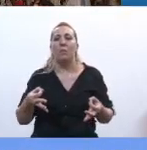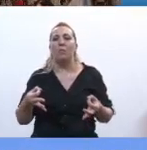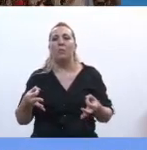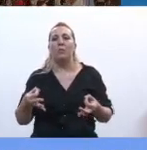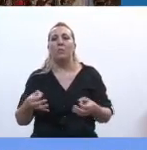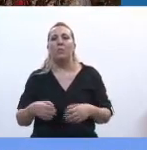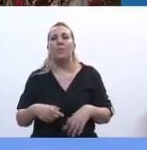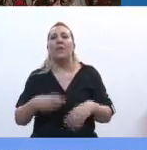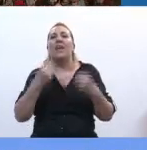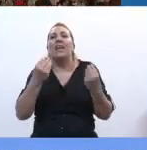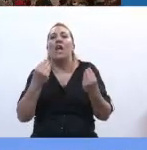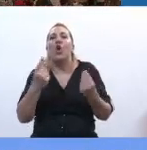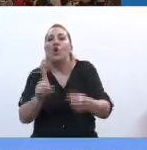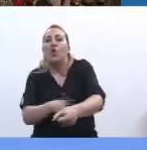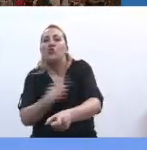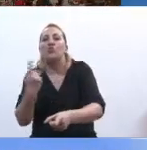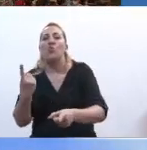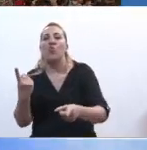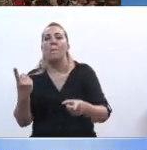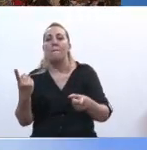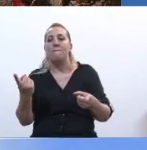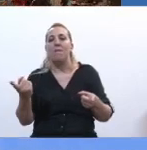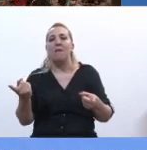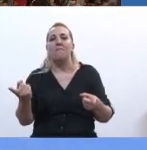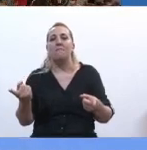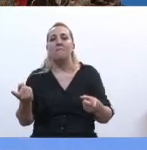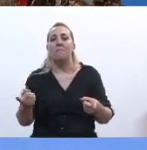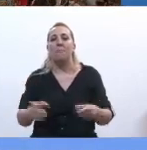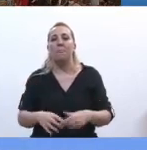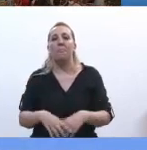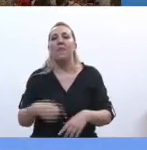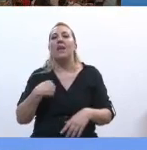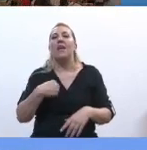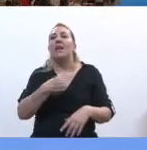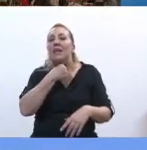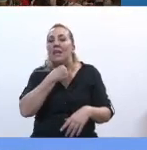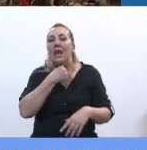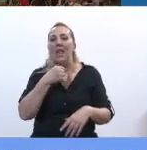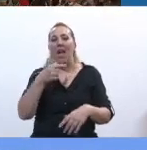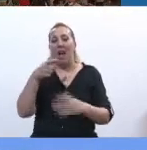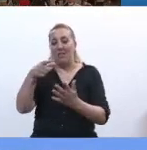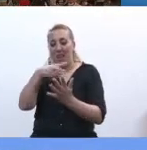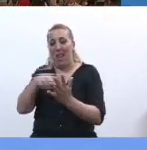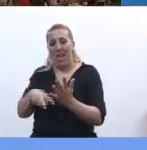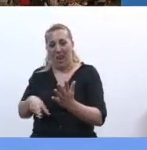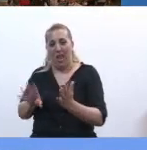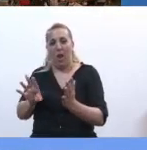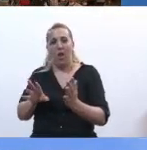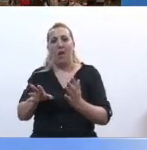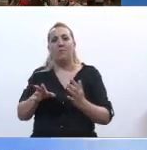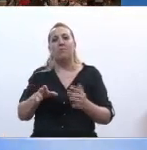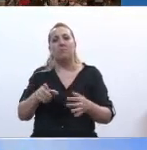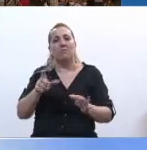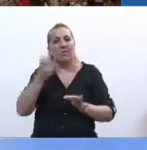lo que es una costumbre o no una costumbre y quería plan leer acá algo que